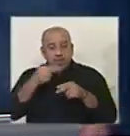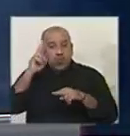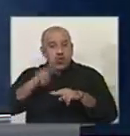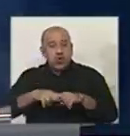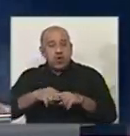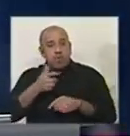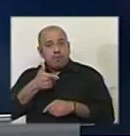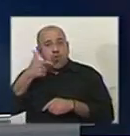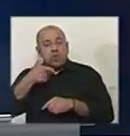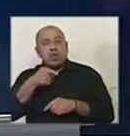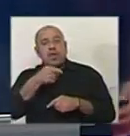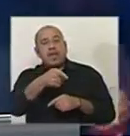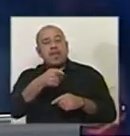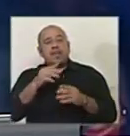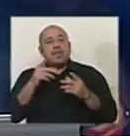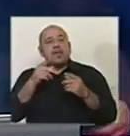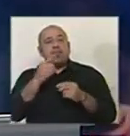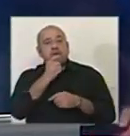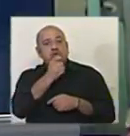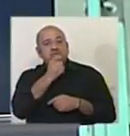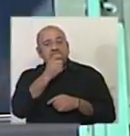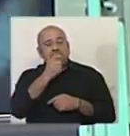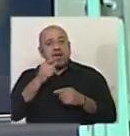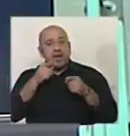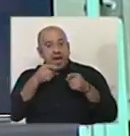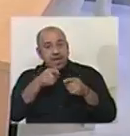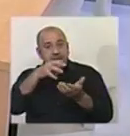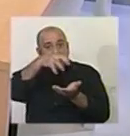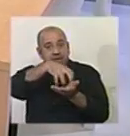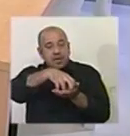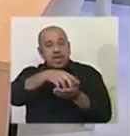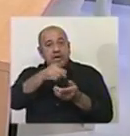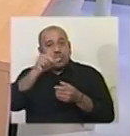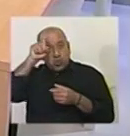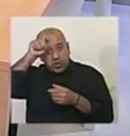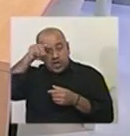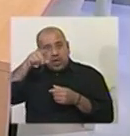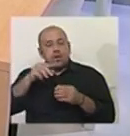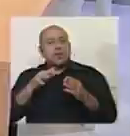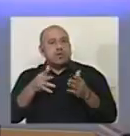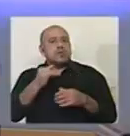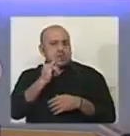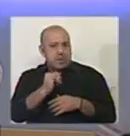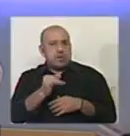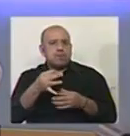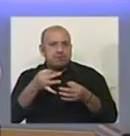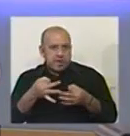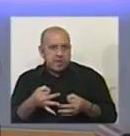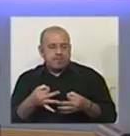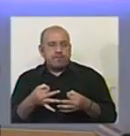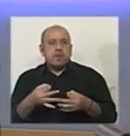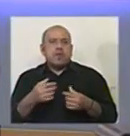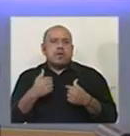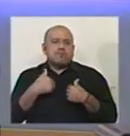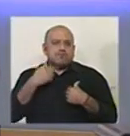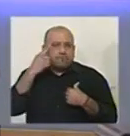periodista disidente árabe Jamal Khashoggi en el consulado árabe en Turquía. Exactamente, y bueno, esto realmente nos